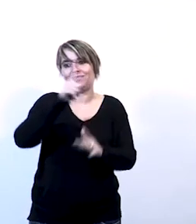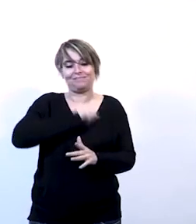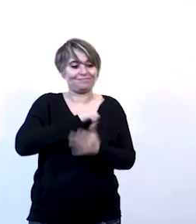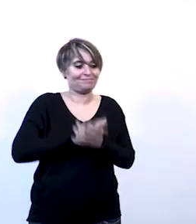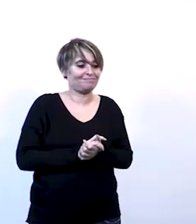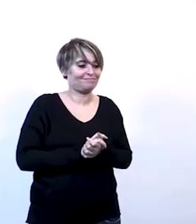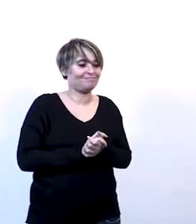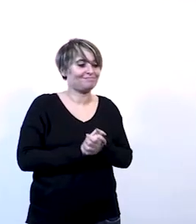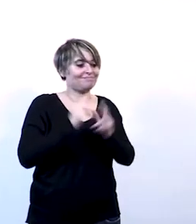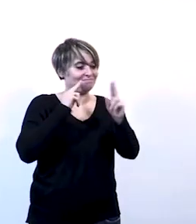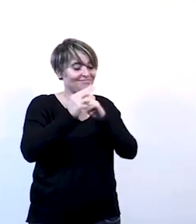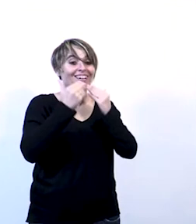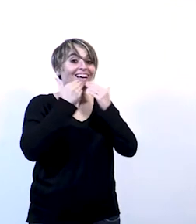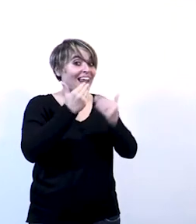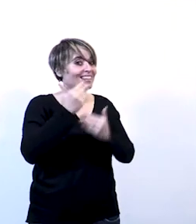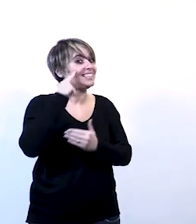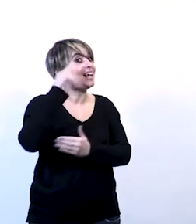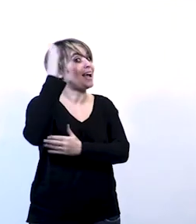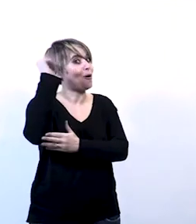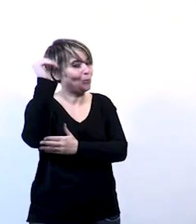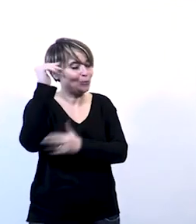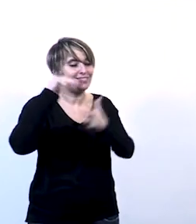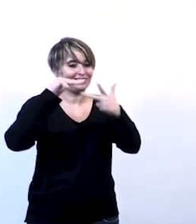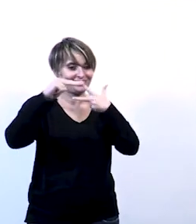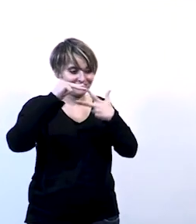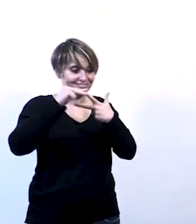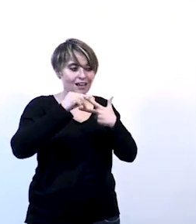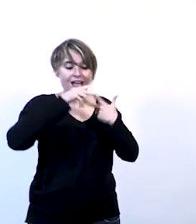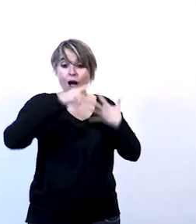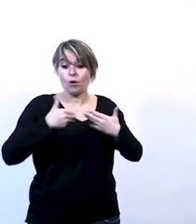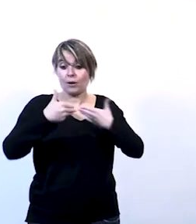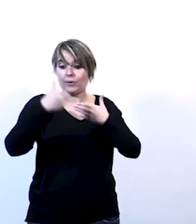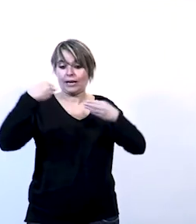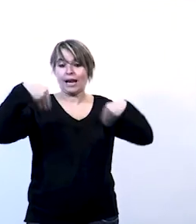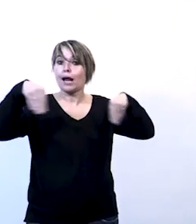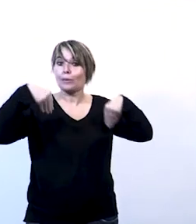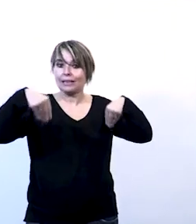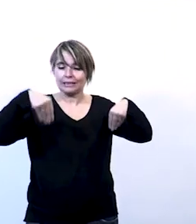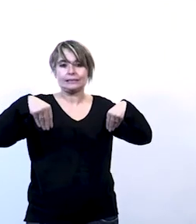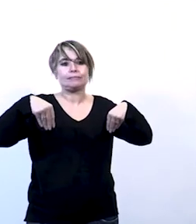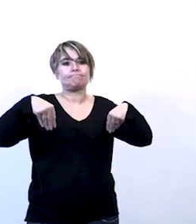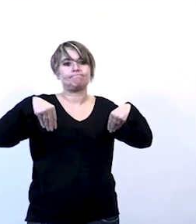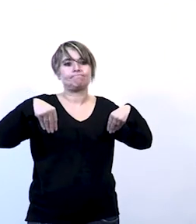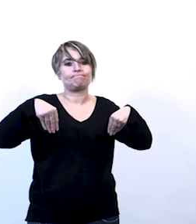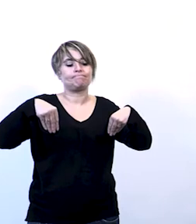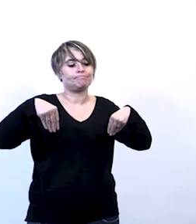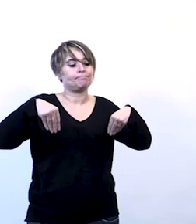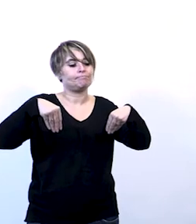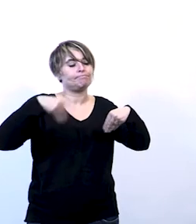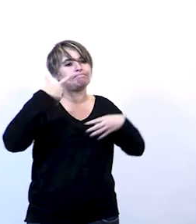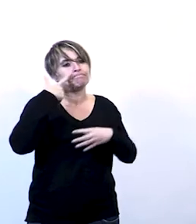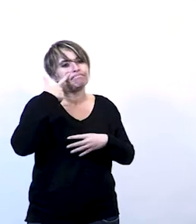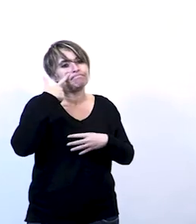Primero que todo, es que ricasco y agur. Y en este tiempo de Navidades, como tú dijiste, nada más